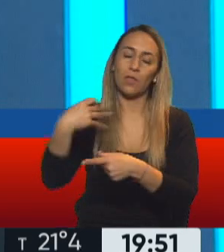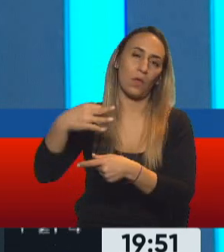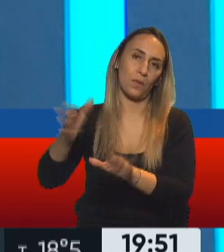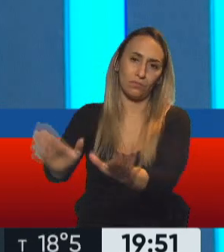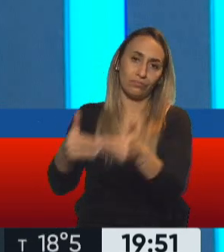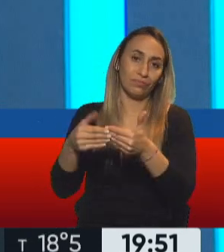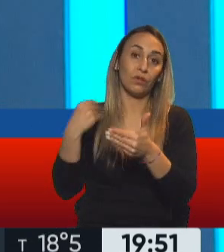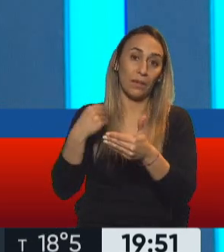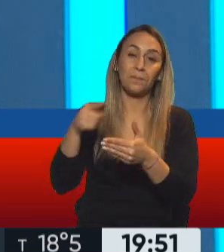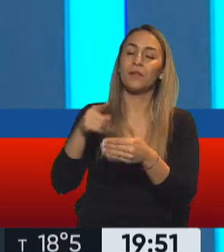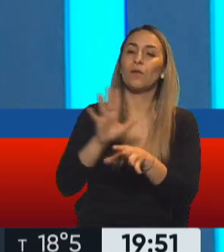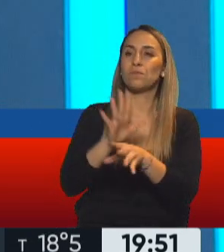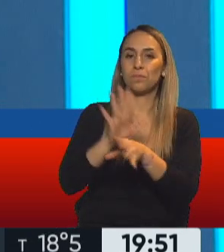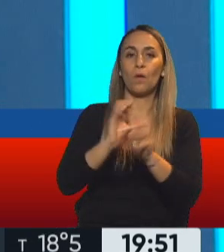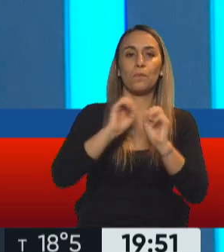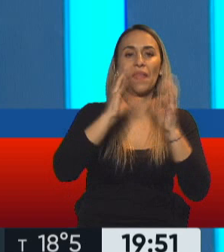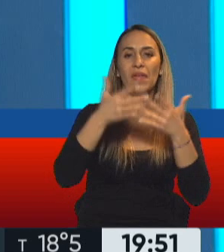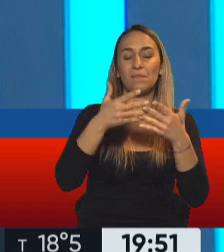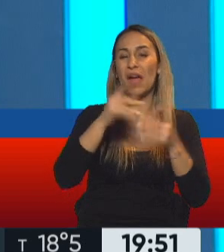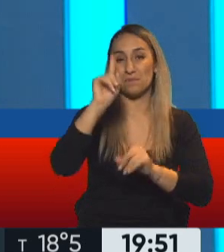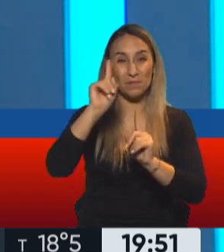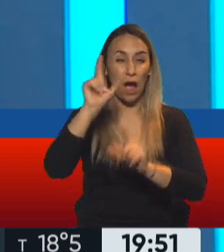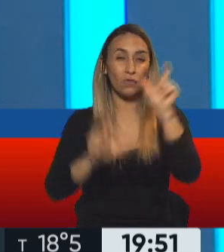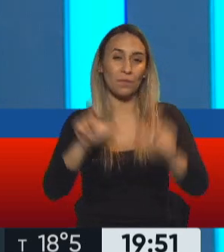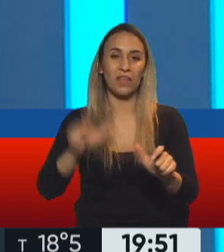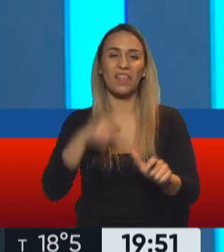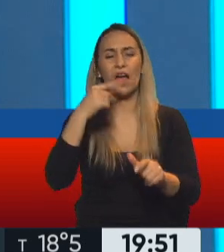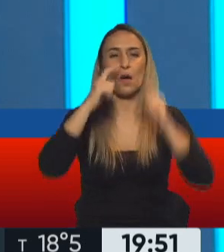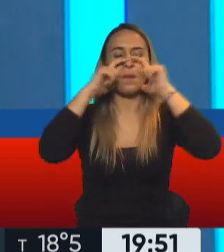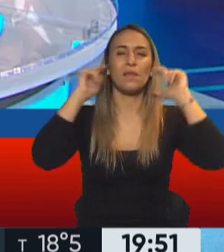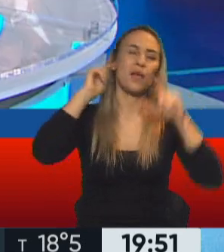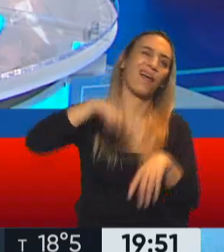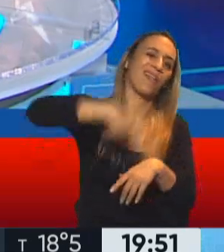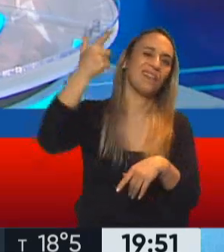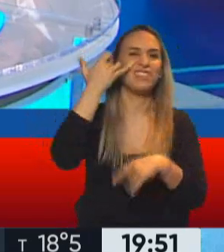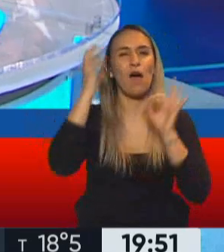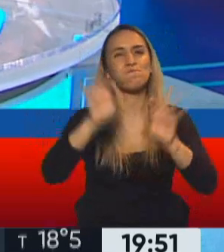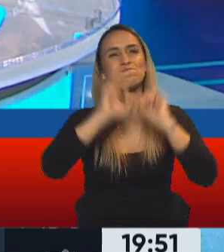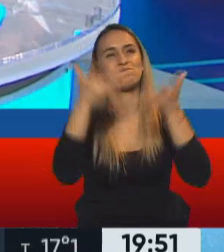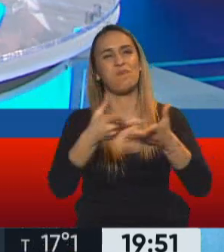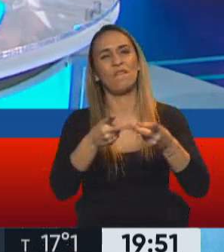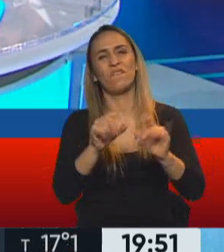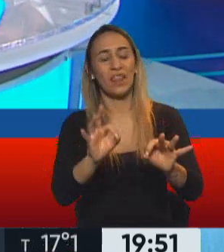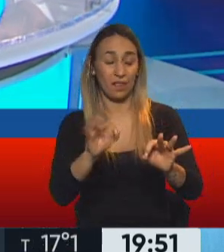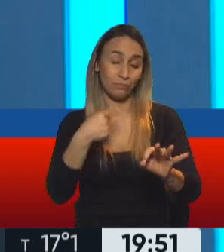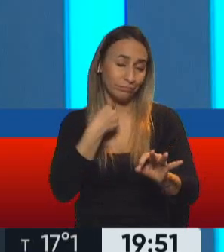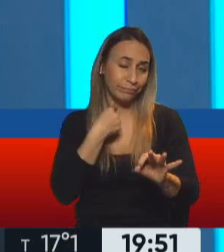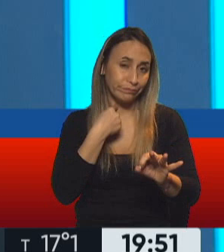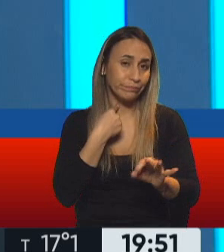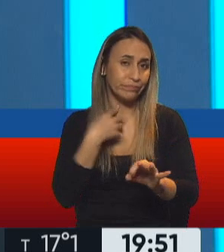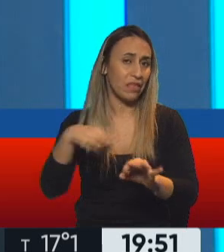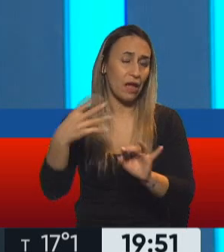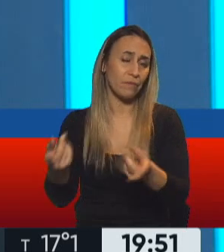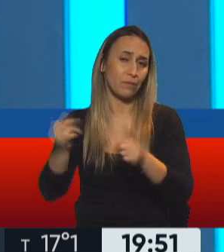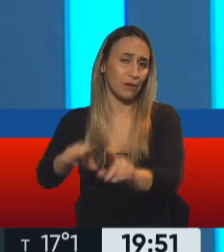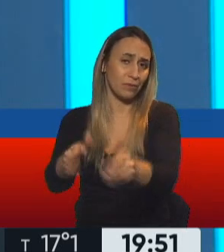la pospandemia. Los que tiraban el barbijo y decían ya pasó la pandemia, esos fueron los que tuvieron que volver para atrás, que a muchos países que les pasó esto con la tercera